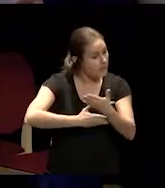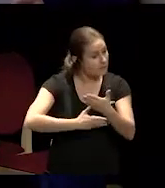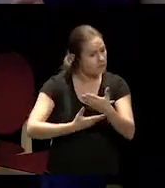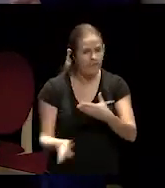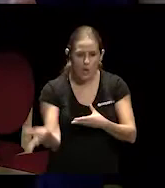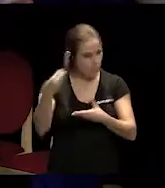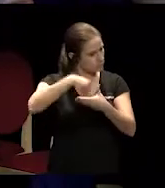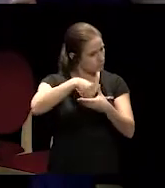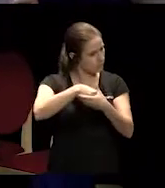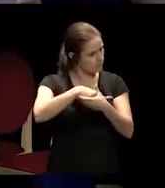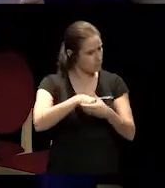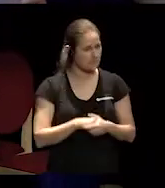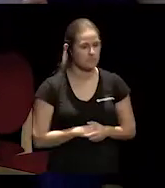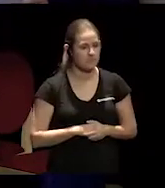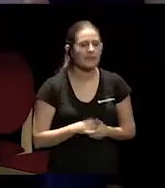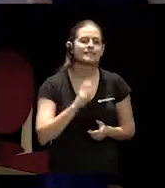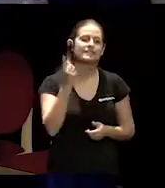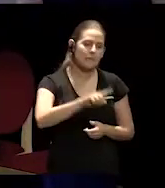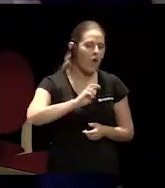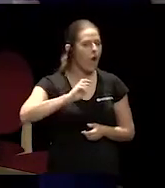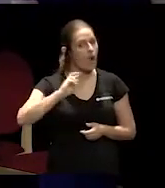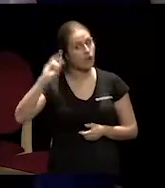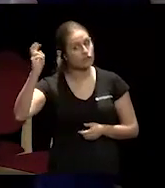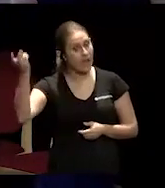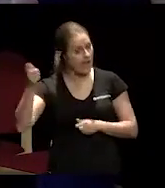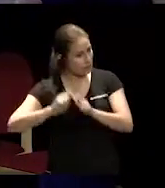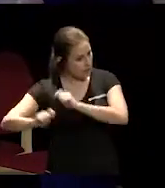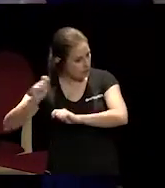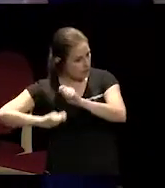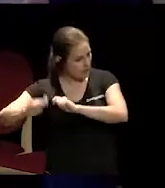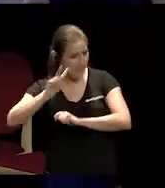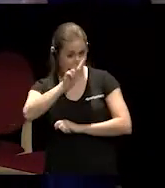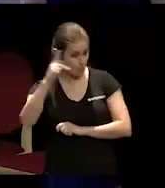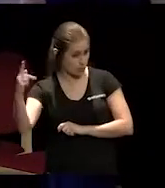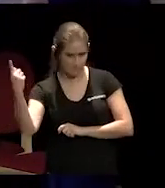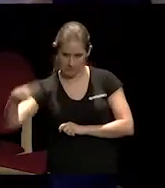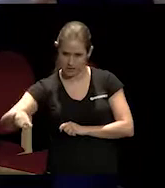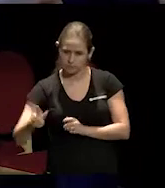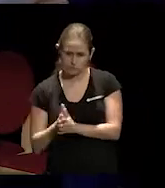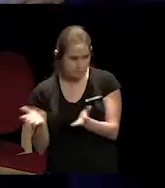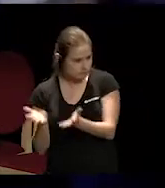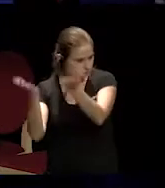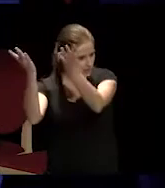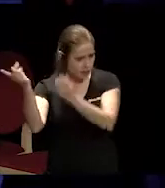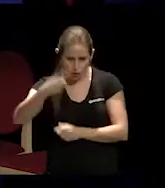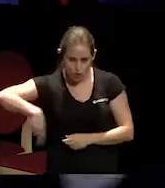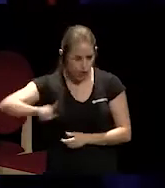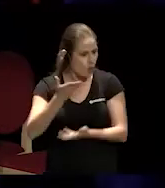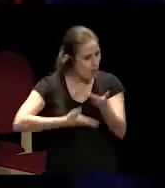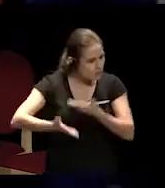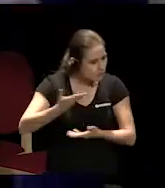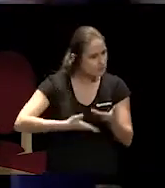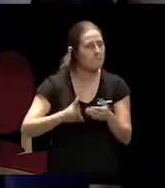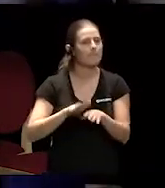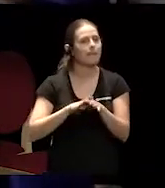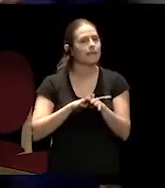carnavales. Y trabajamos en asociación con otras organizaciones punteras del Reino Unido para impactar, para resaltar